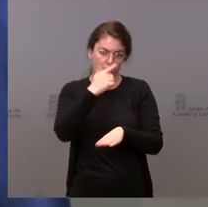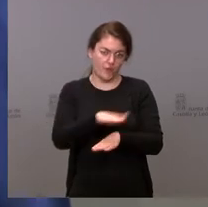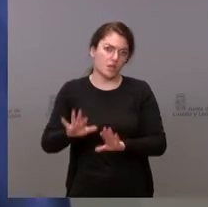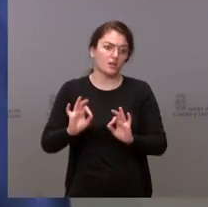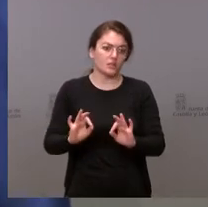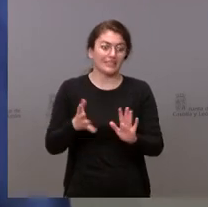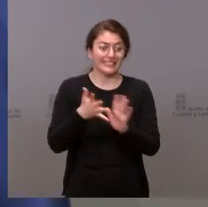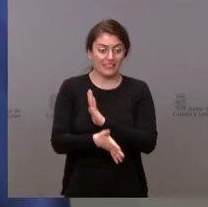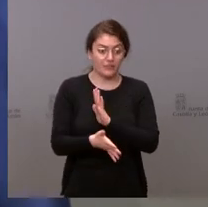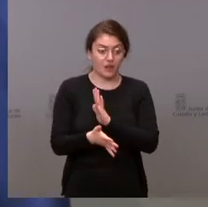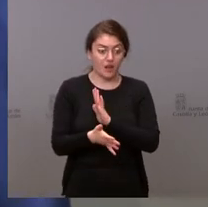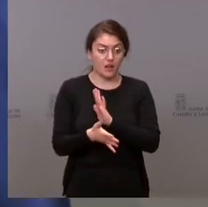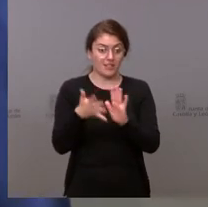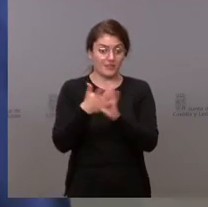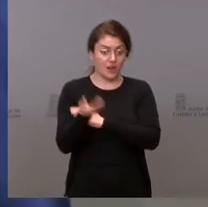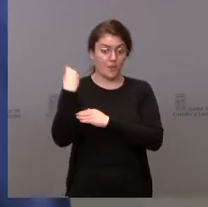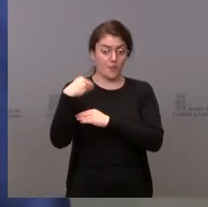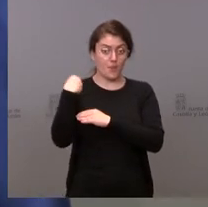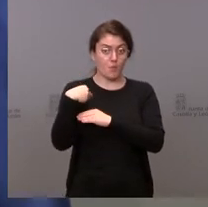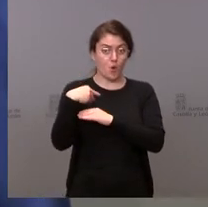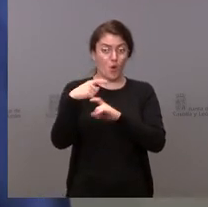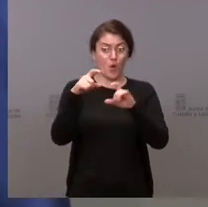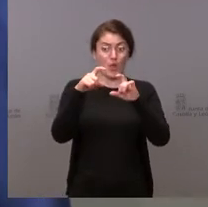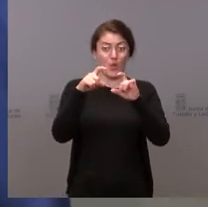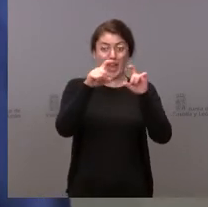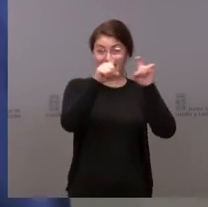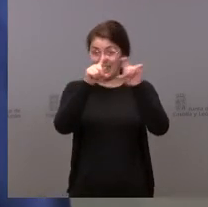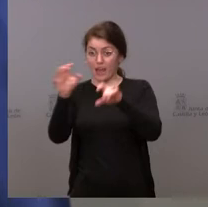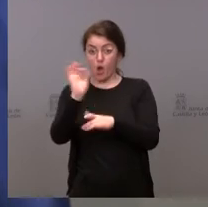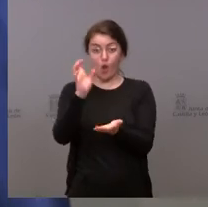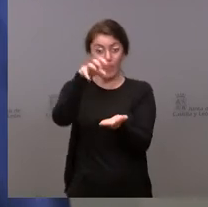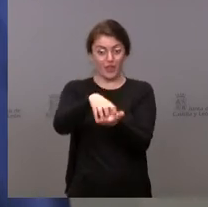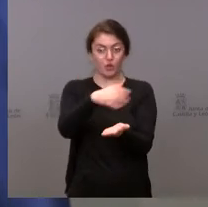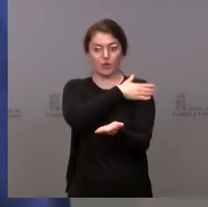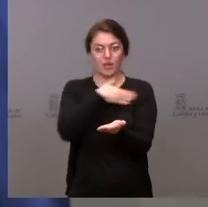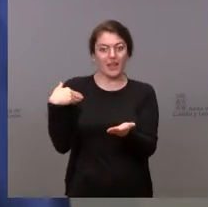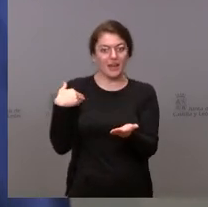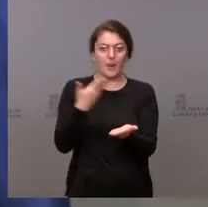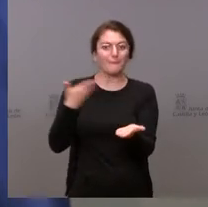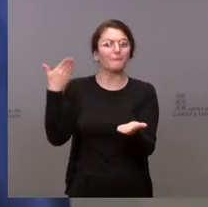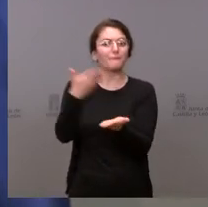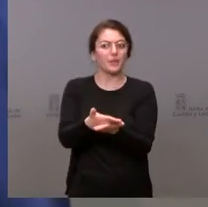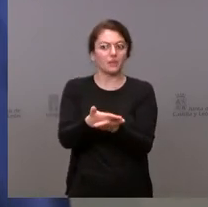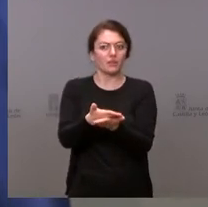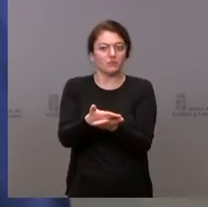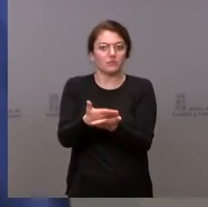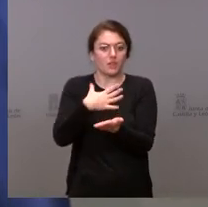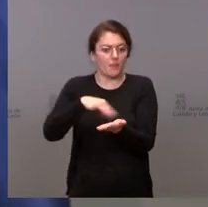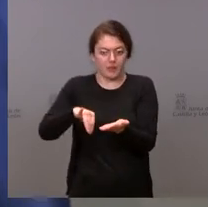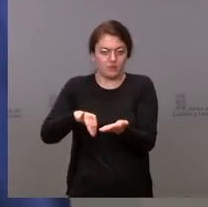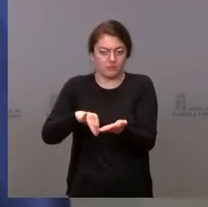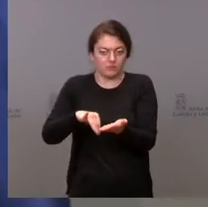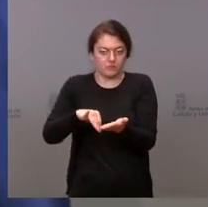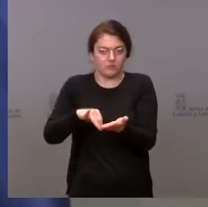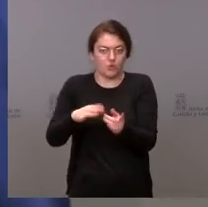aquellas entidades y centros que quisieran obtener esta categoría lo pudieran obtener y si así lo desean